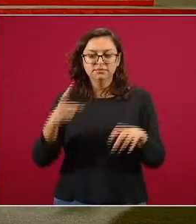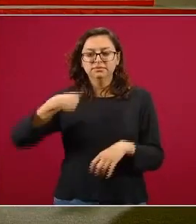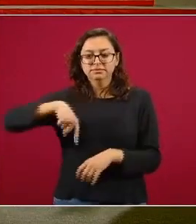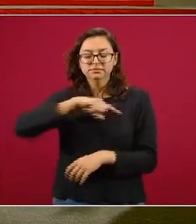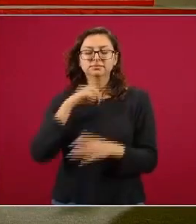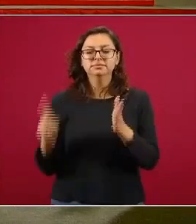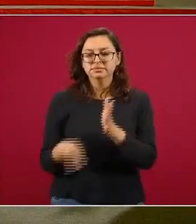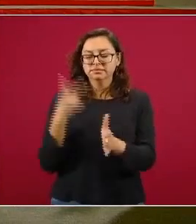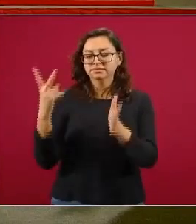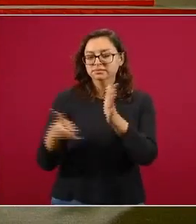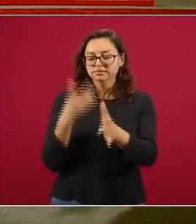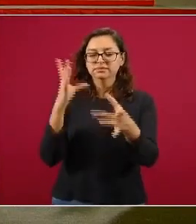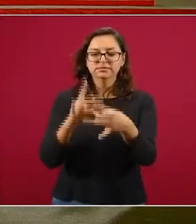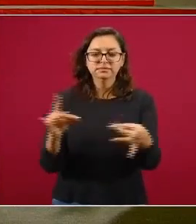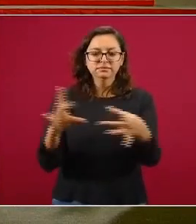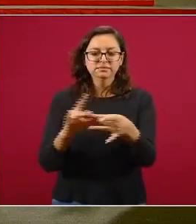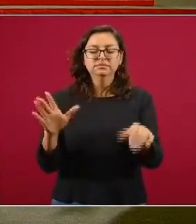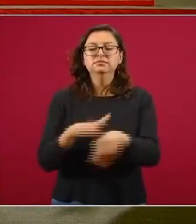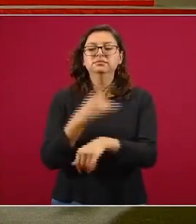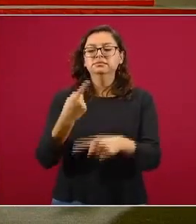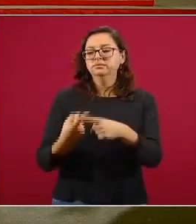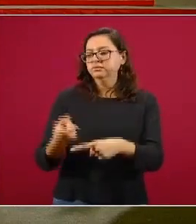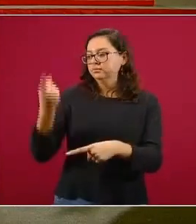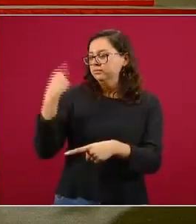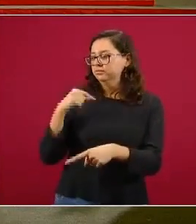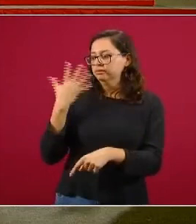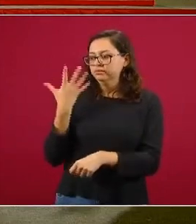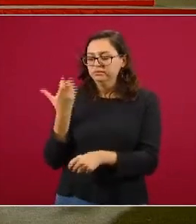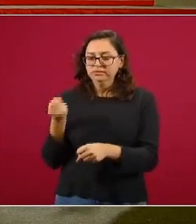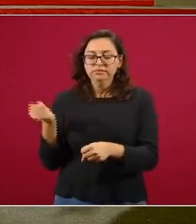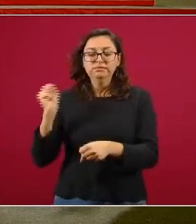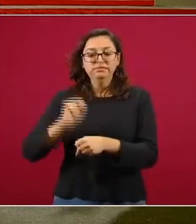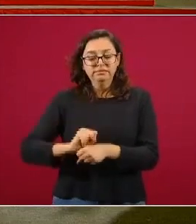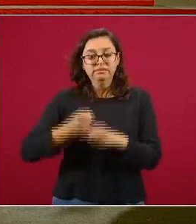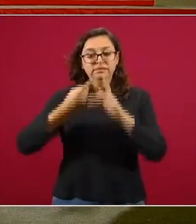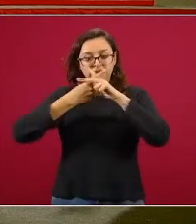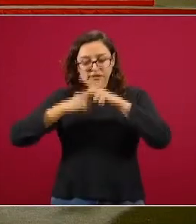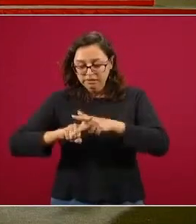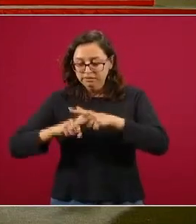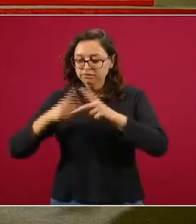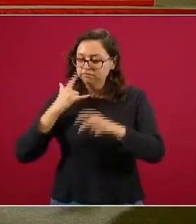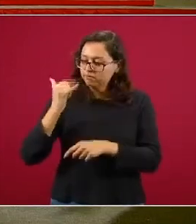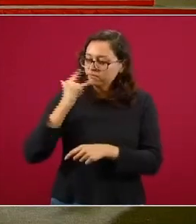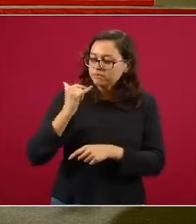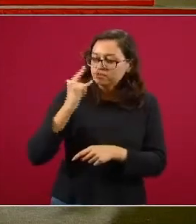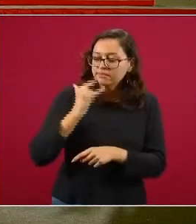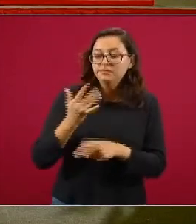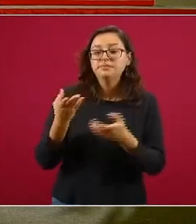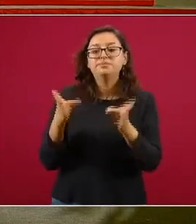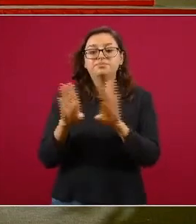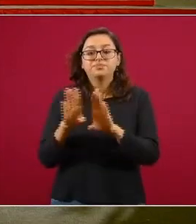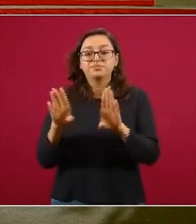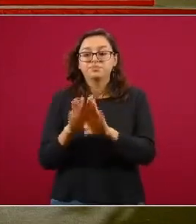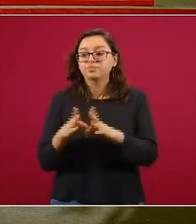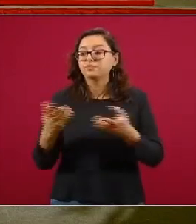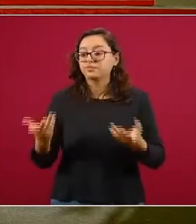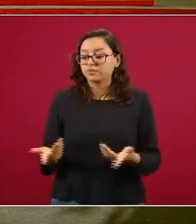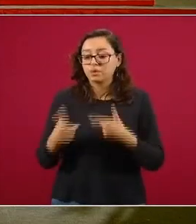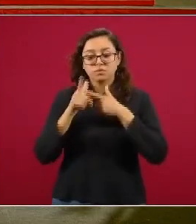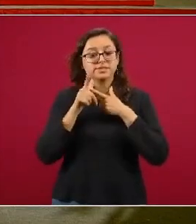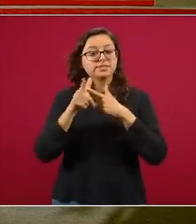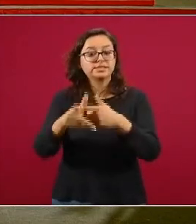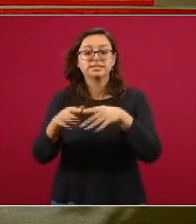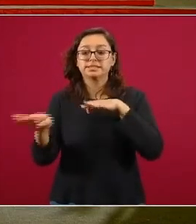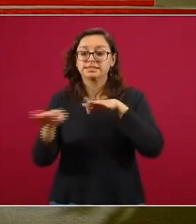ocasiones, porque desde hace 5 semanas estamos trabajando en los protocolos de continuidad de